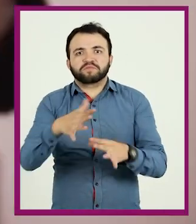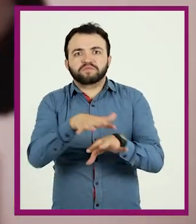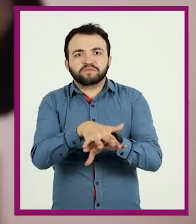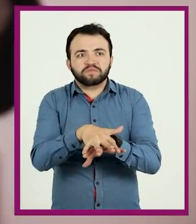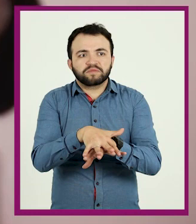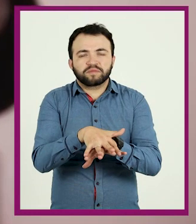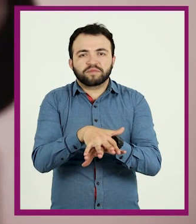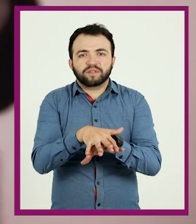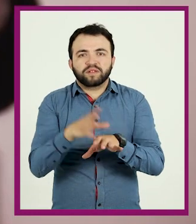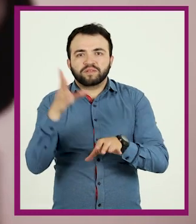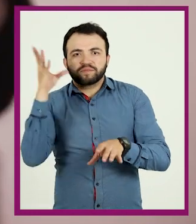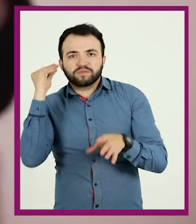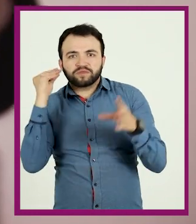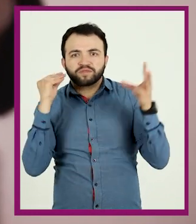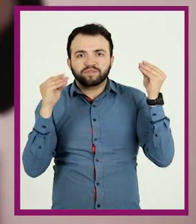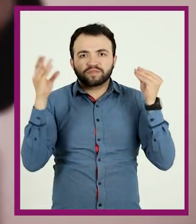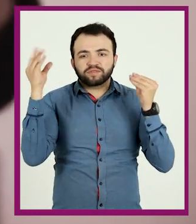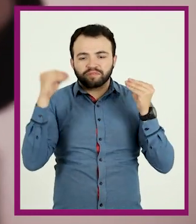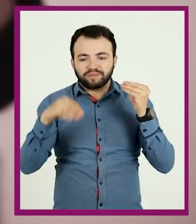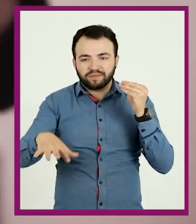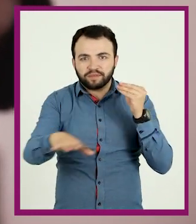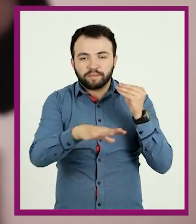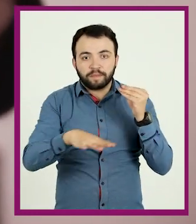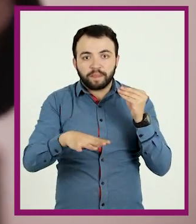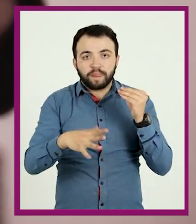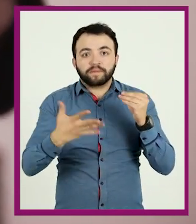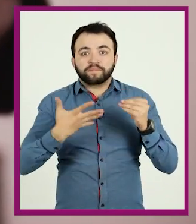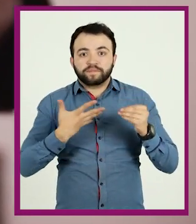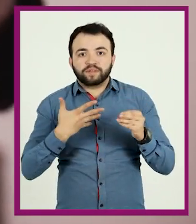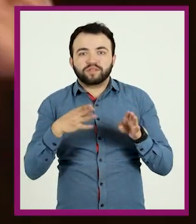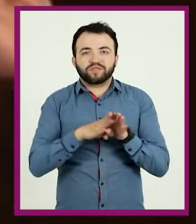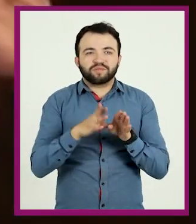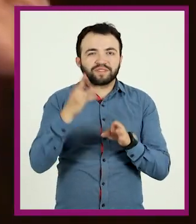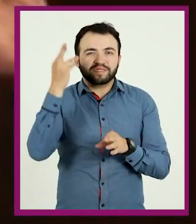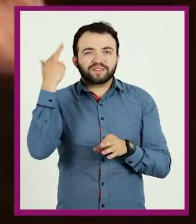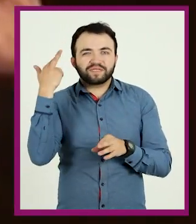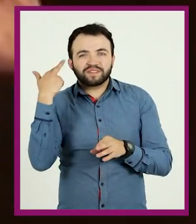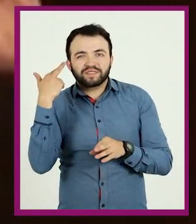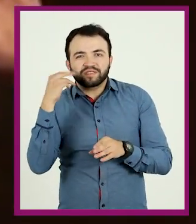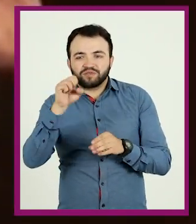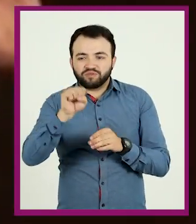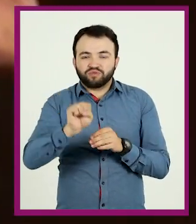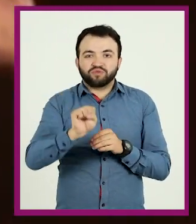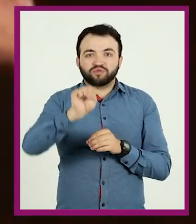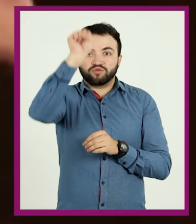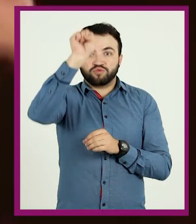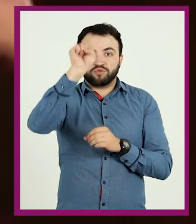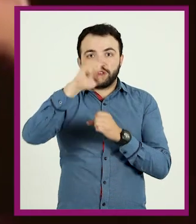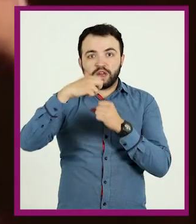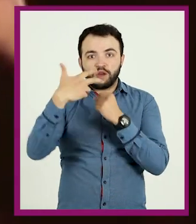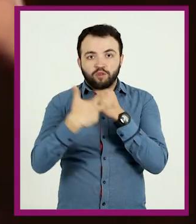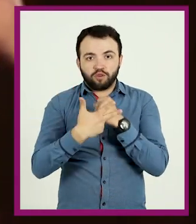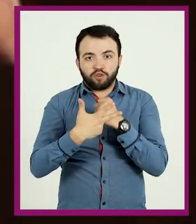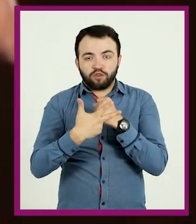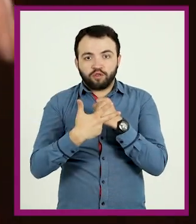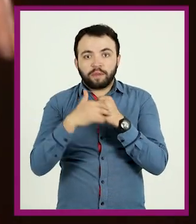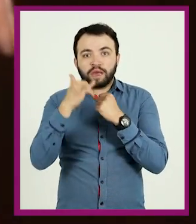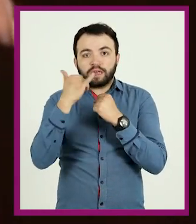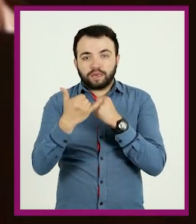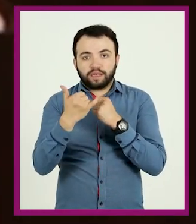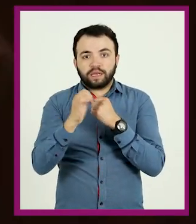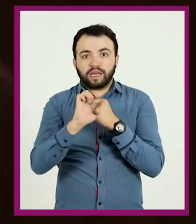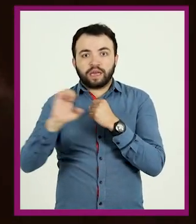con las músicas de las localidades en las cuales se habían establecido durante su larga diáspora. Esto